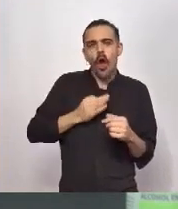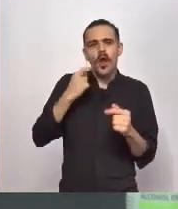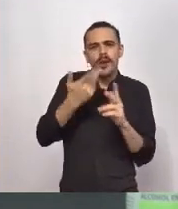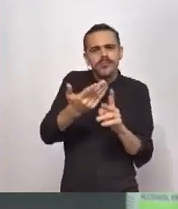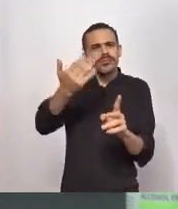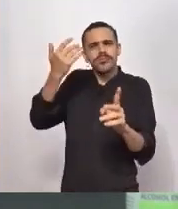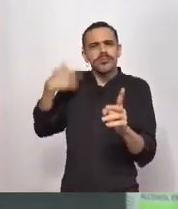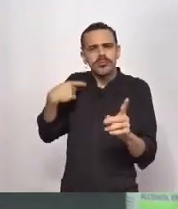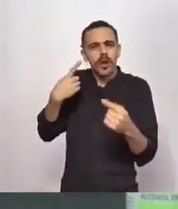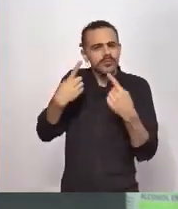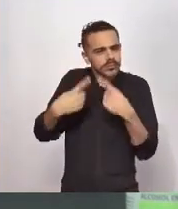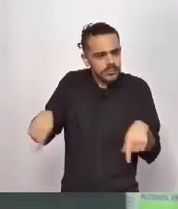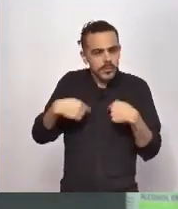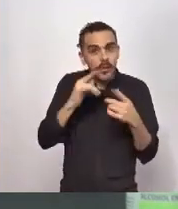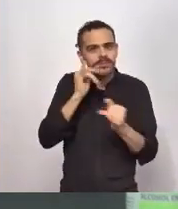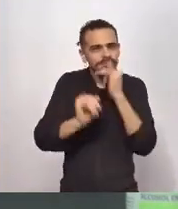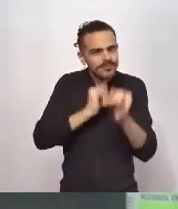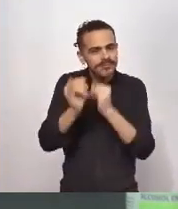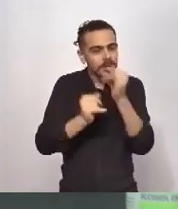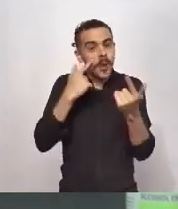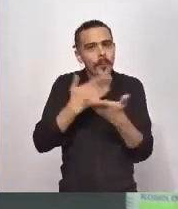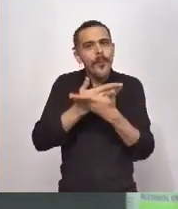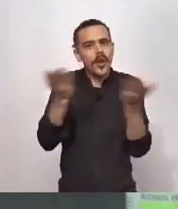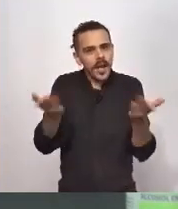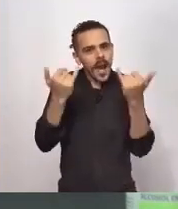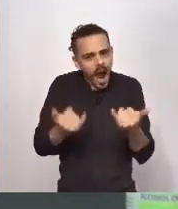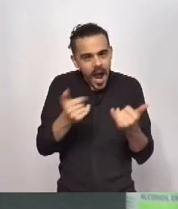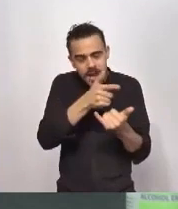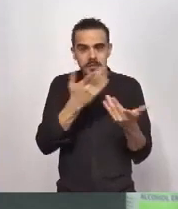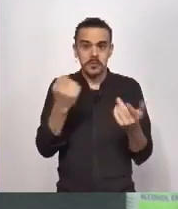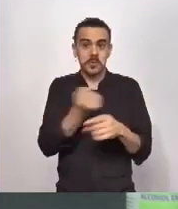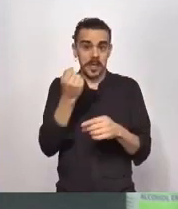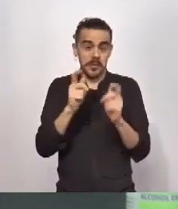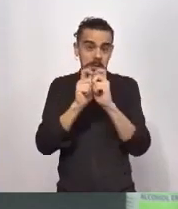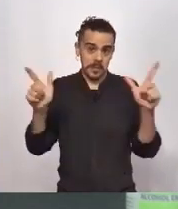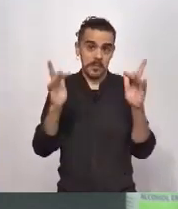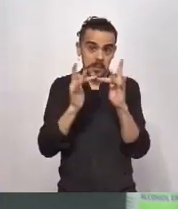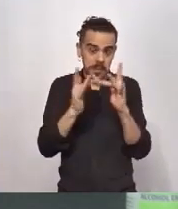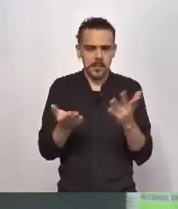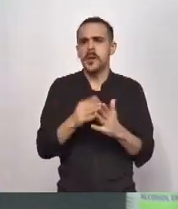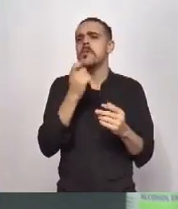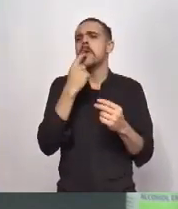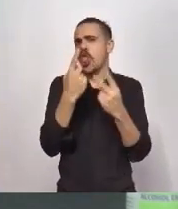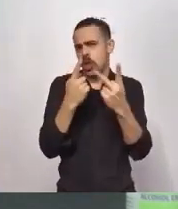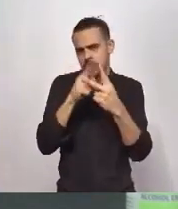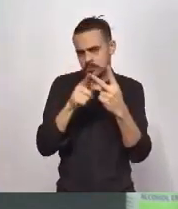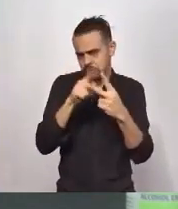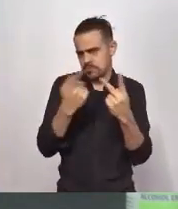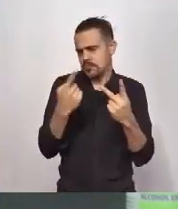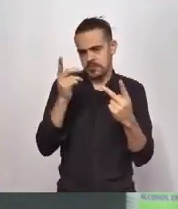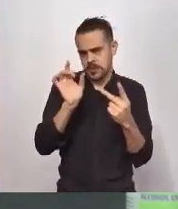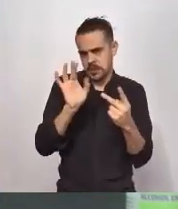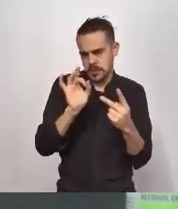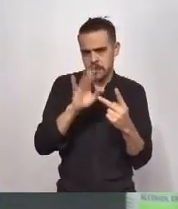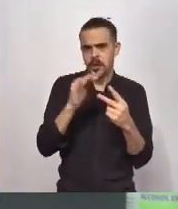virtual, este contenido que es de todos los entrerrianos. Solo para citarles dos ejemplos, todos los museos están trabajando en